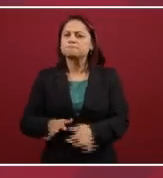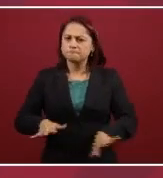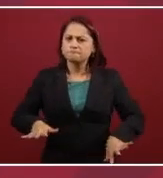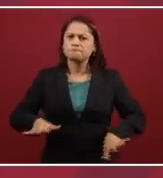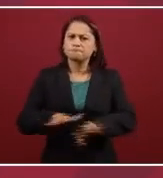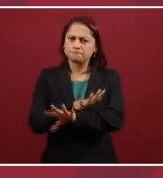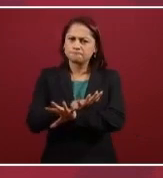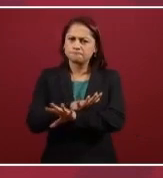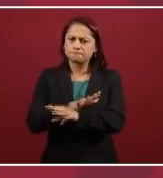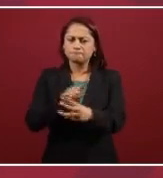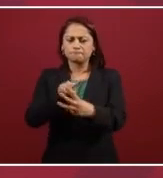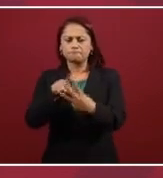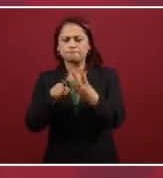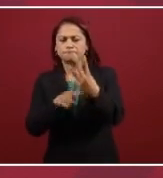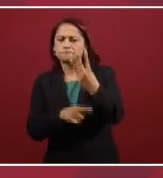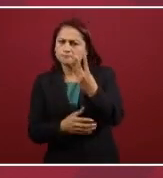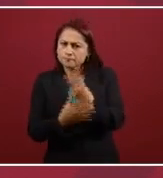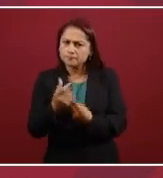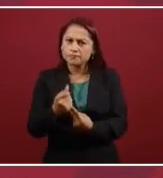para